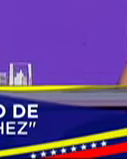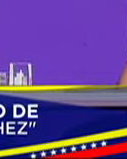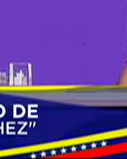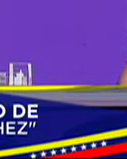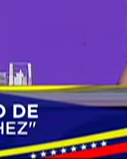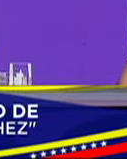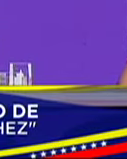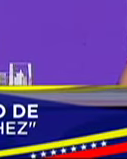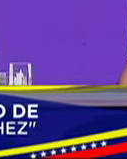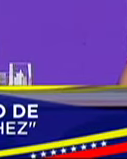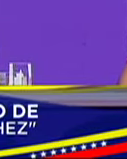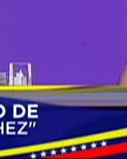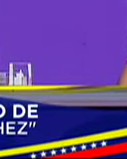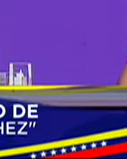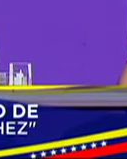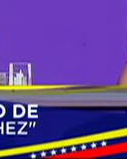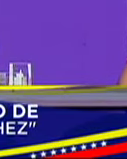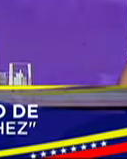comités de base,